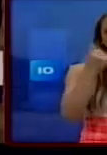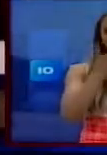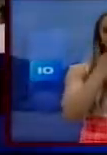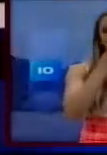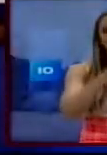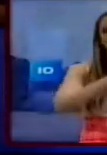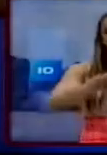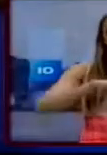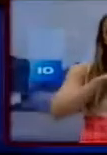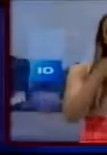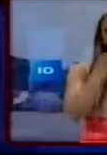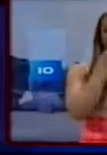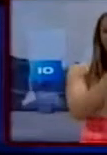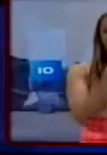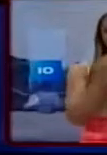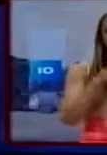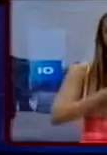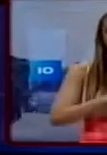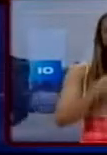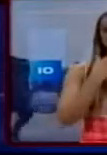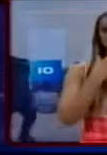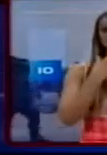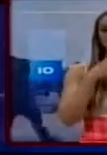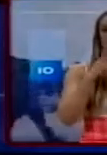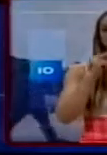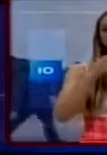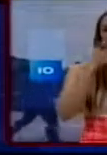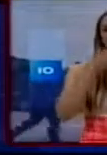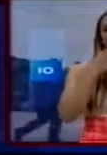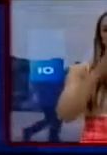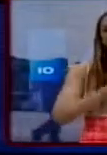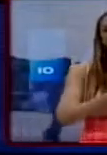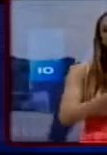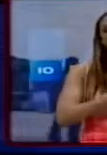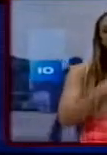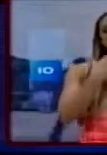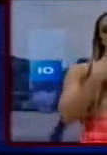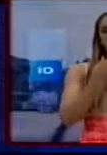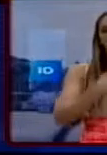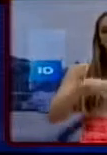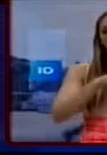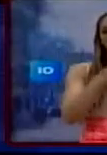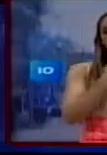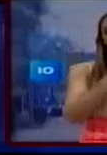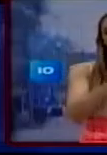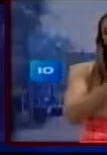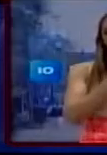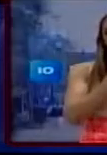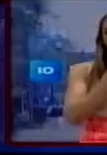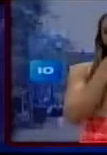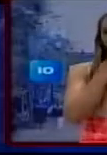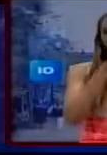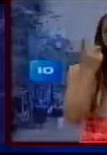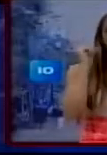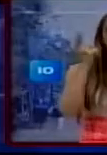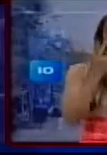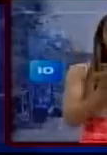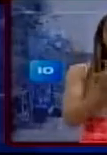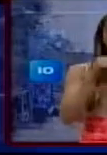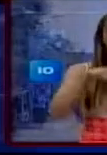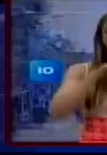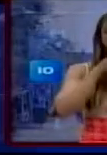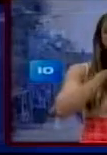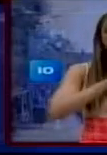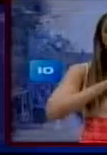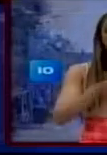que Enrique Alfaro, bueno, señaló que era mejor no entrar en discusiones, sino tener el diálogo, y precisó que se espera que Jalisco tenga